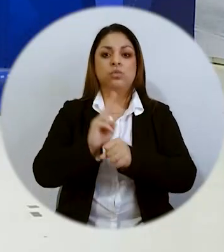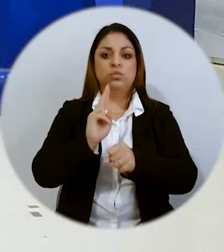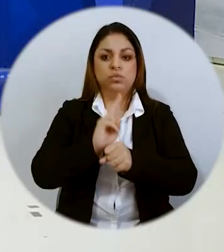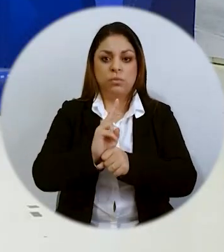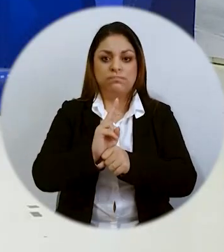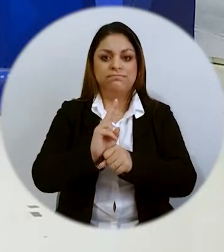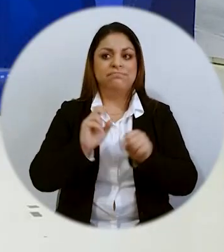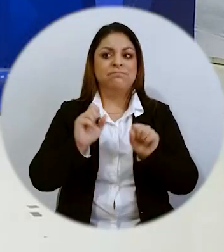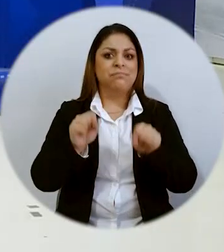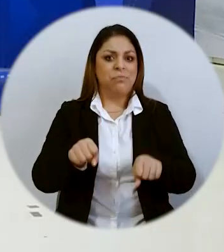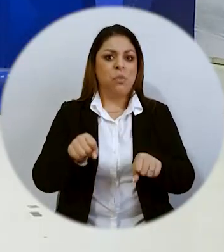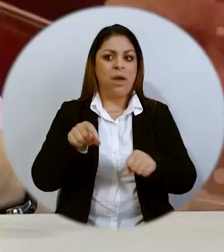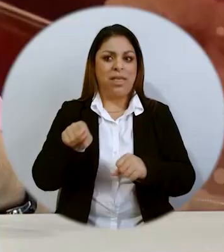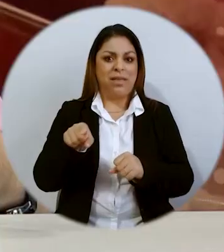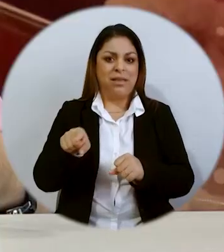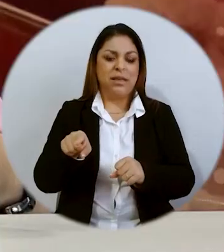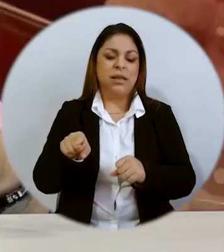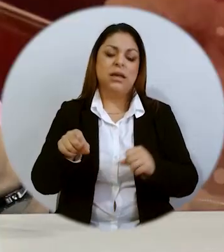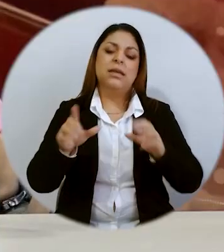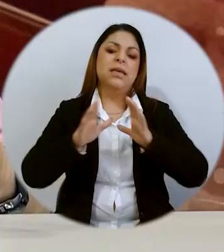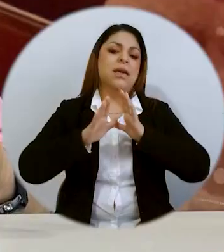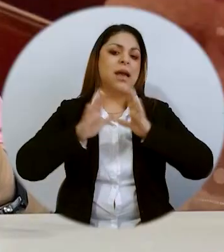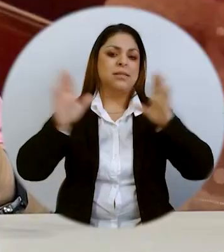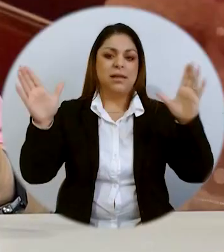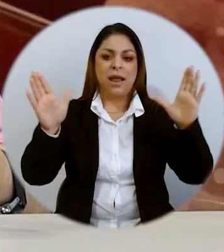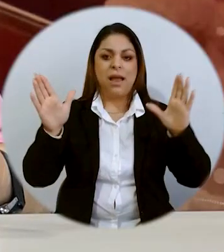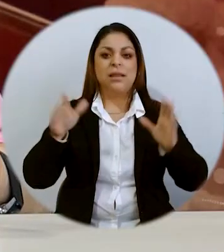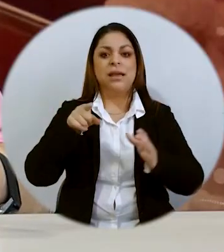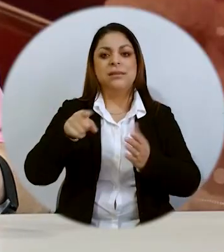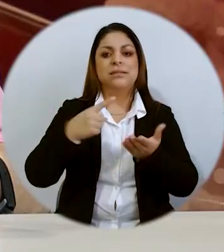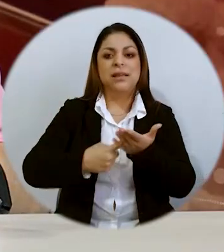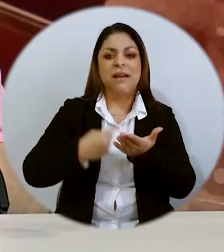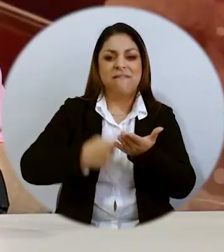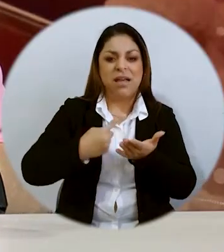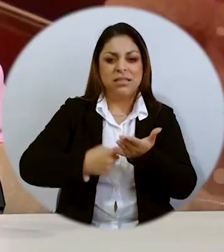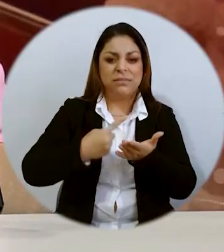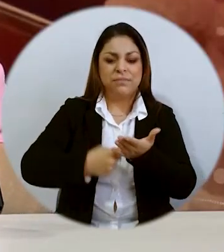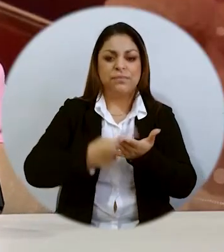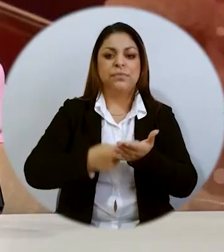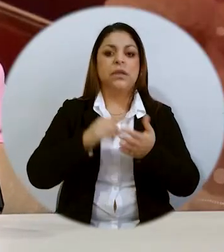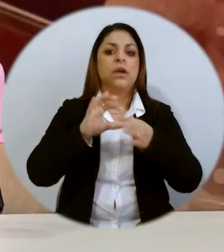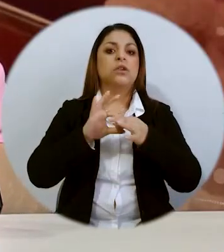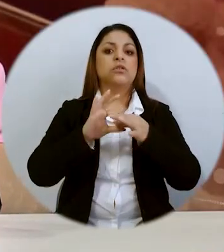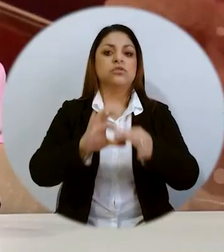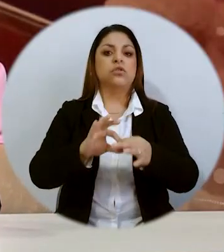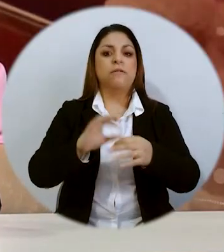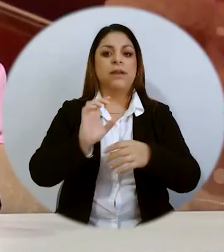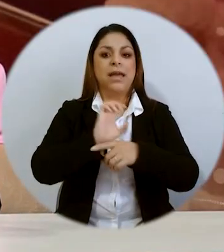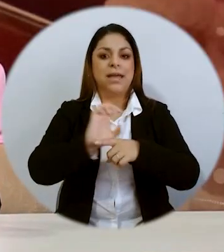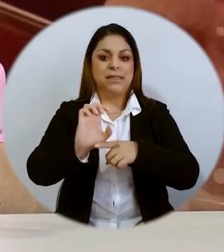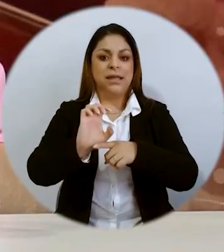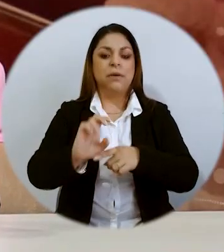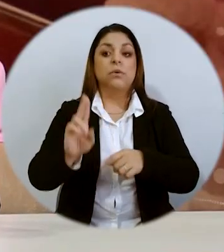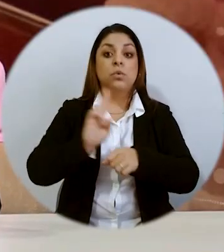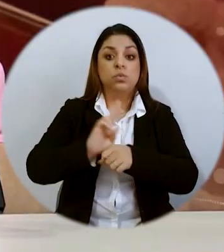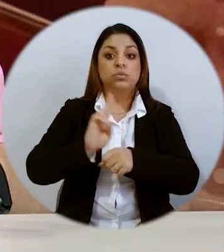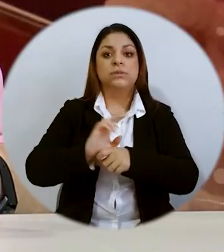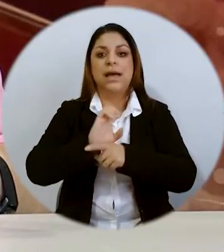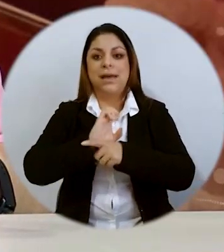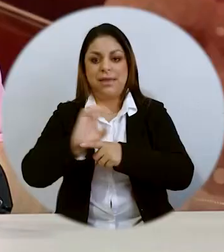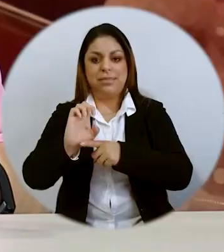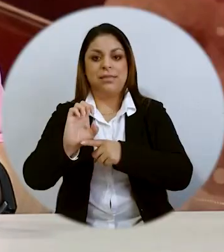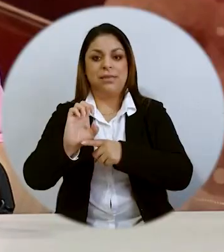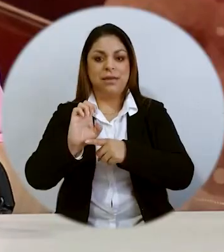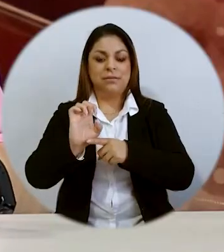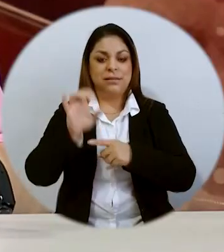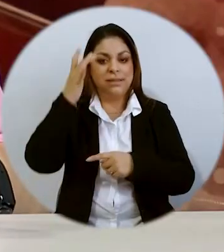¿Y cuál es el uso que se le puede dar? Y en términos generales, empieza el debate acerca de la